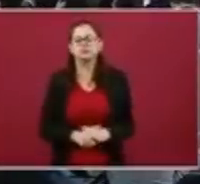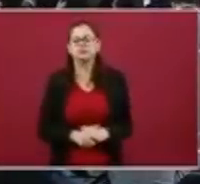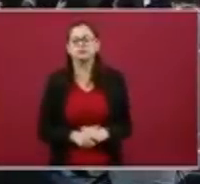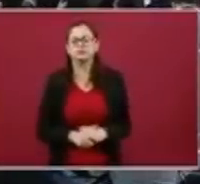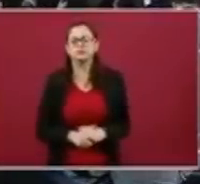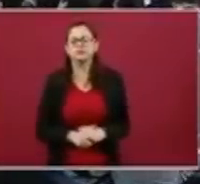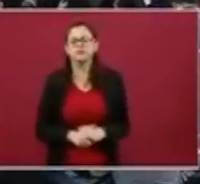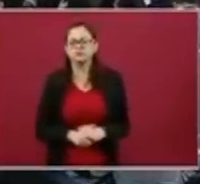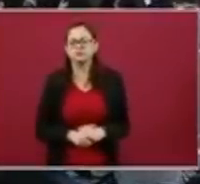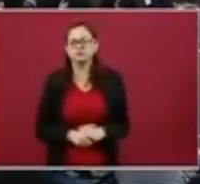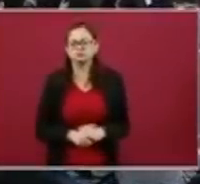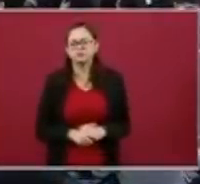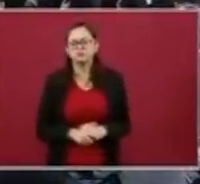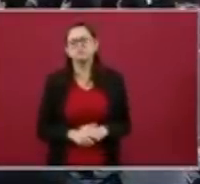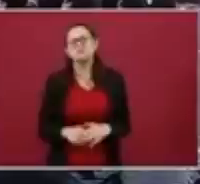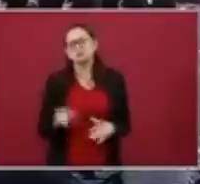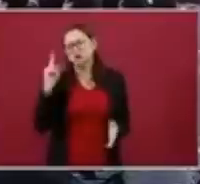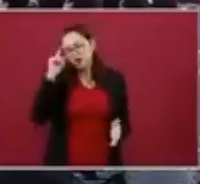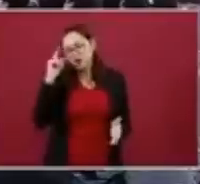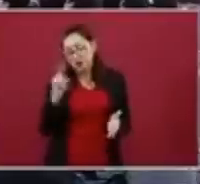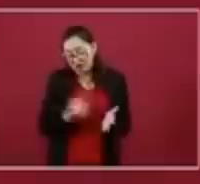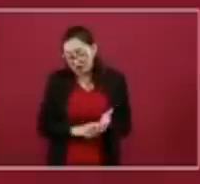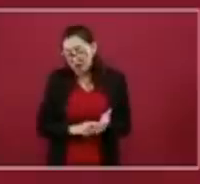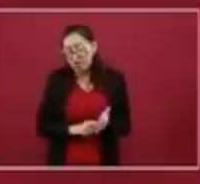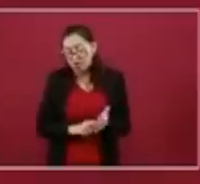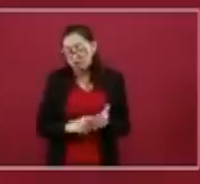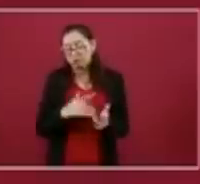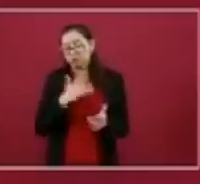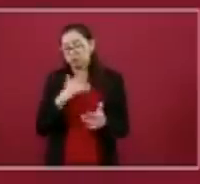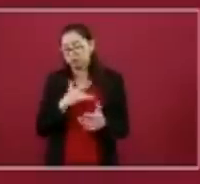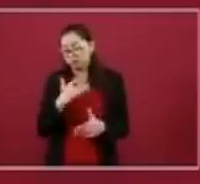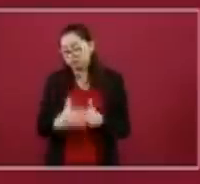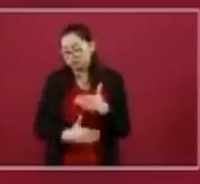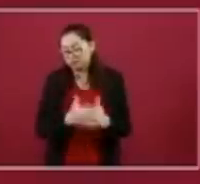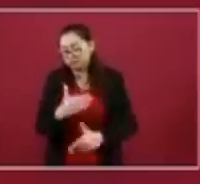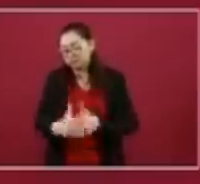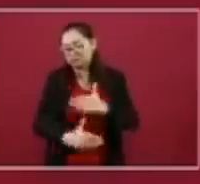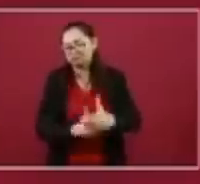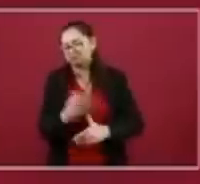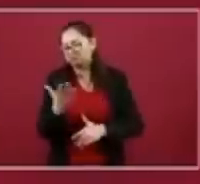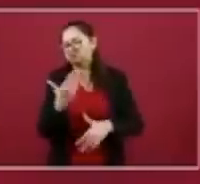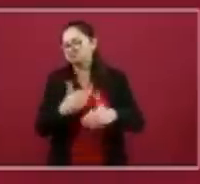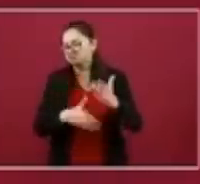Creo que vamos a crecer. Desde luego,